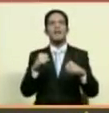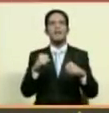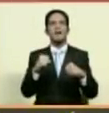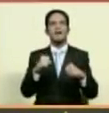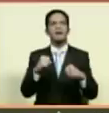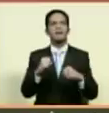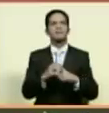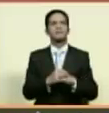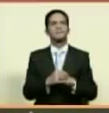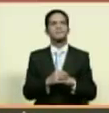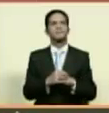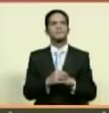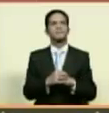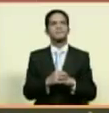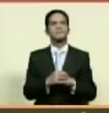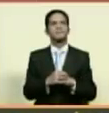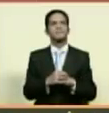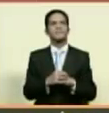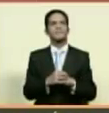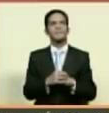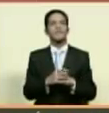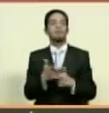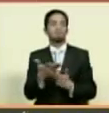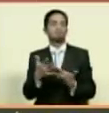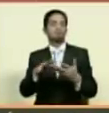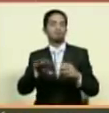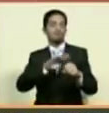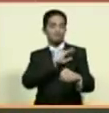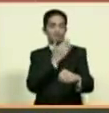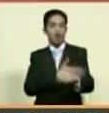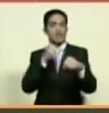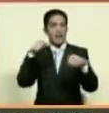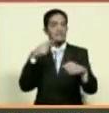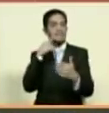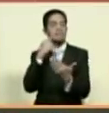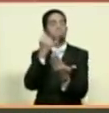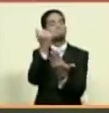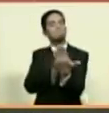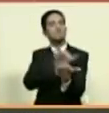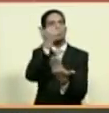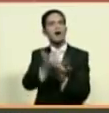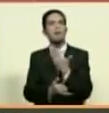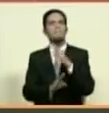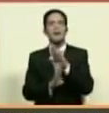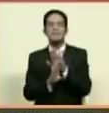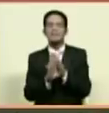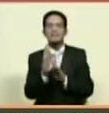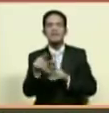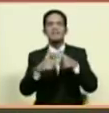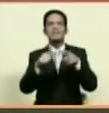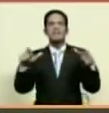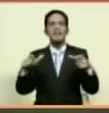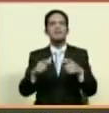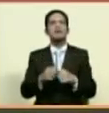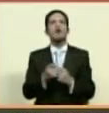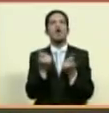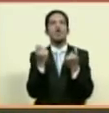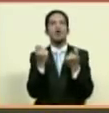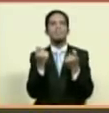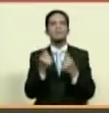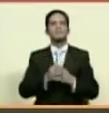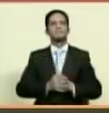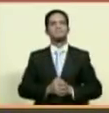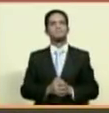fortaleza que tiene nuestro programa de recuperación, crecimiento y prosperidad